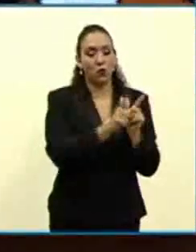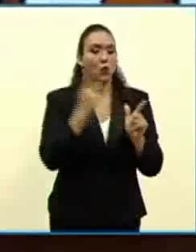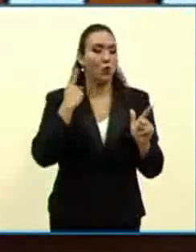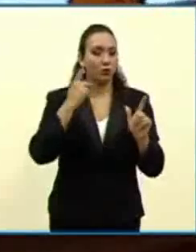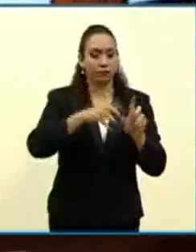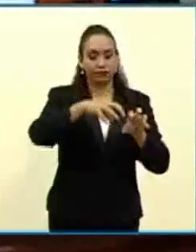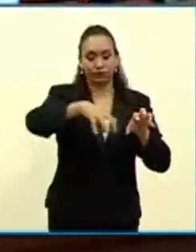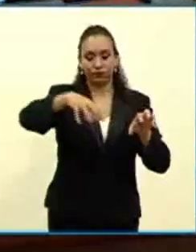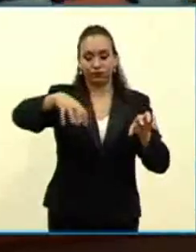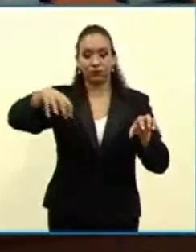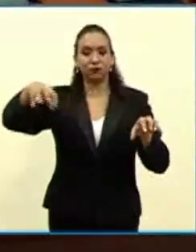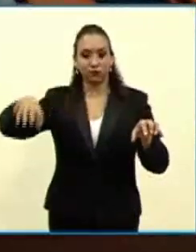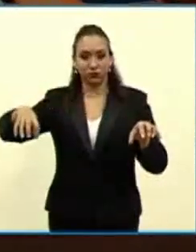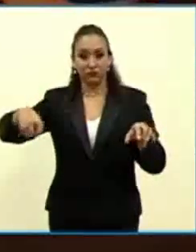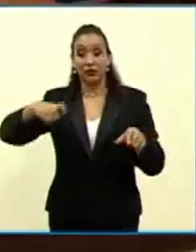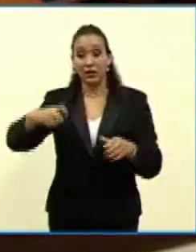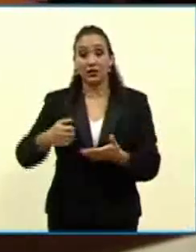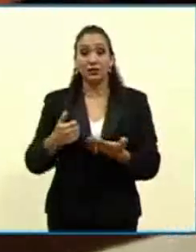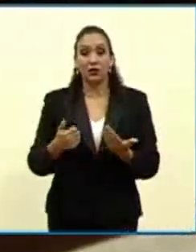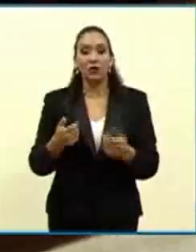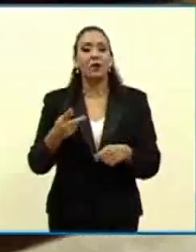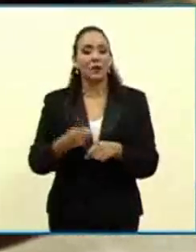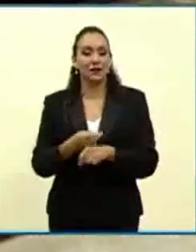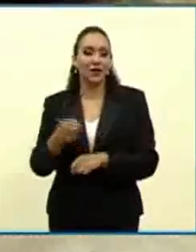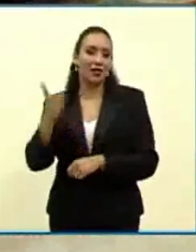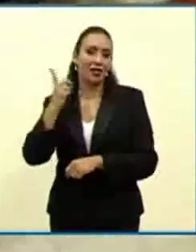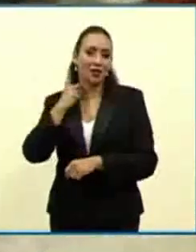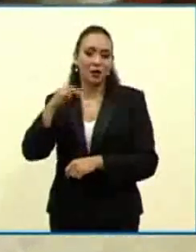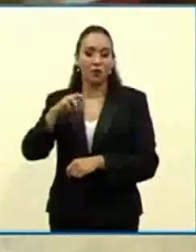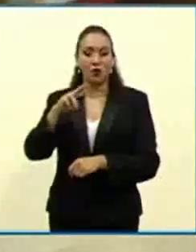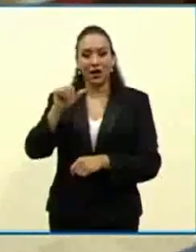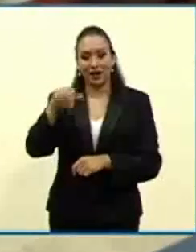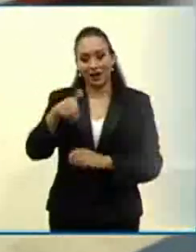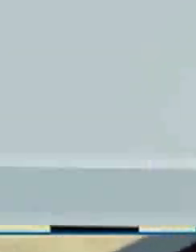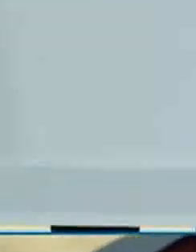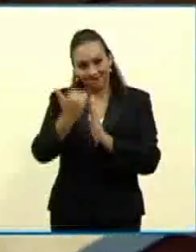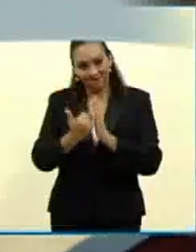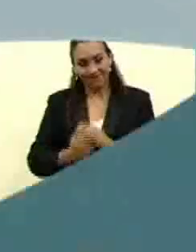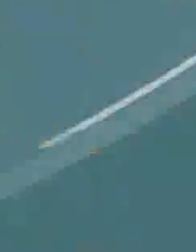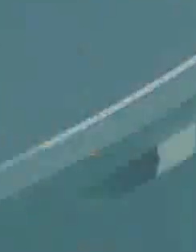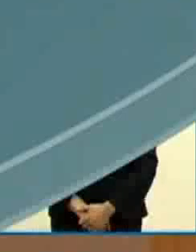constitucionalmente, restándole una diputación a Morena.